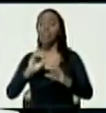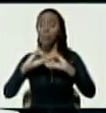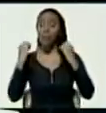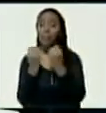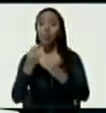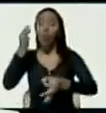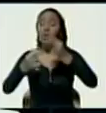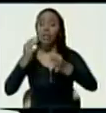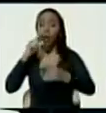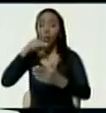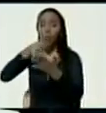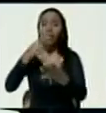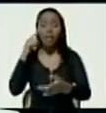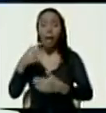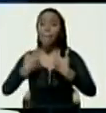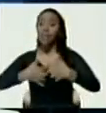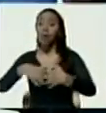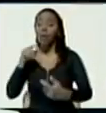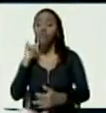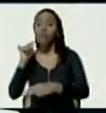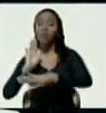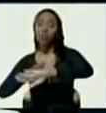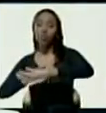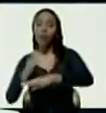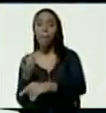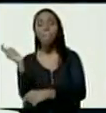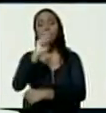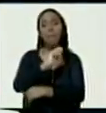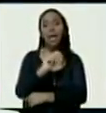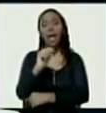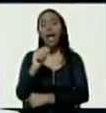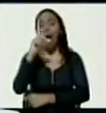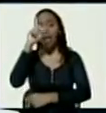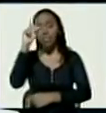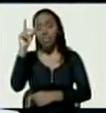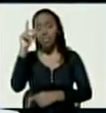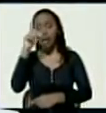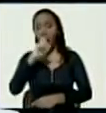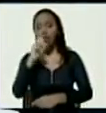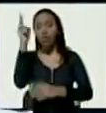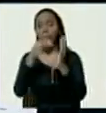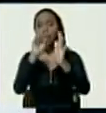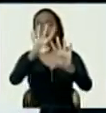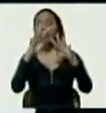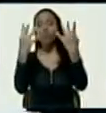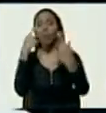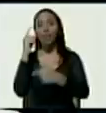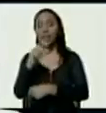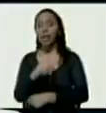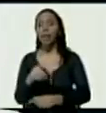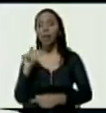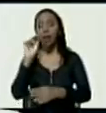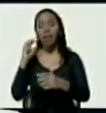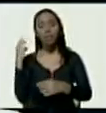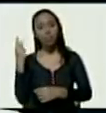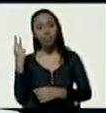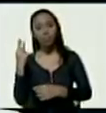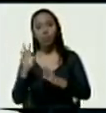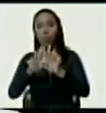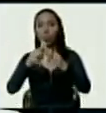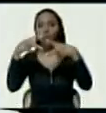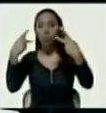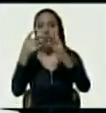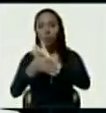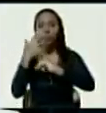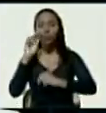empresario fueron previamente informados, es decir, en el mes de noviembre del año 19, por el Washington Post. Giuliani